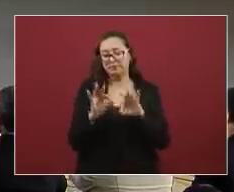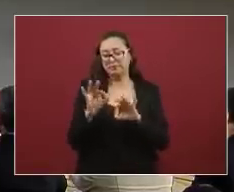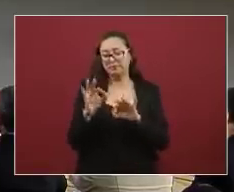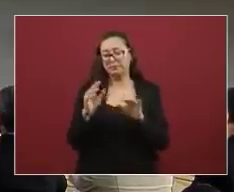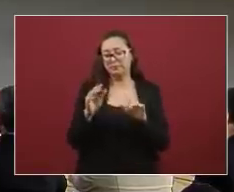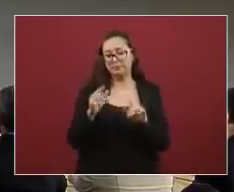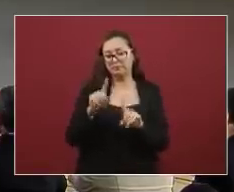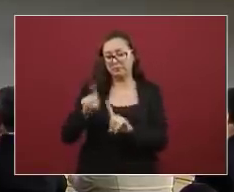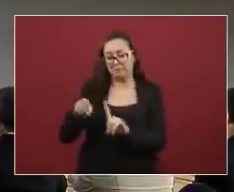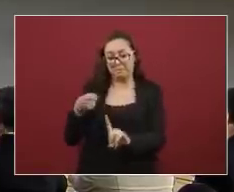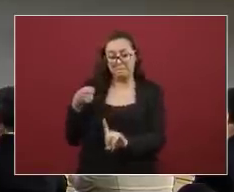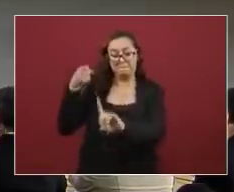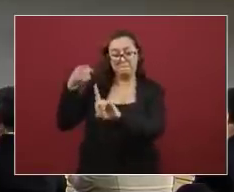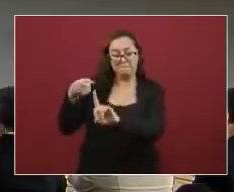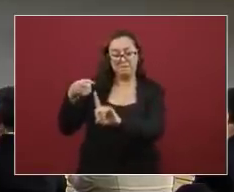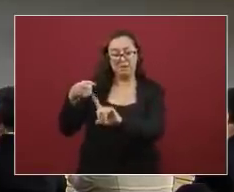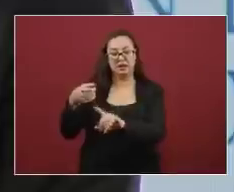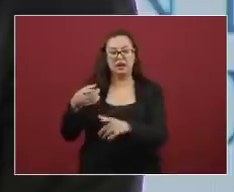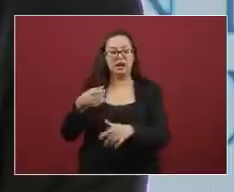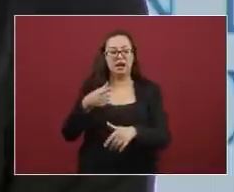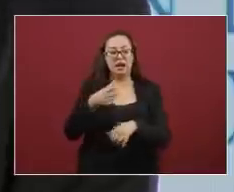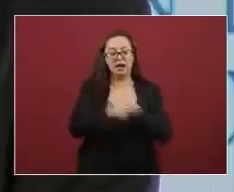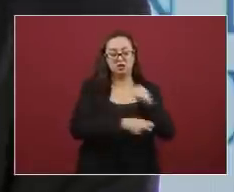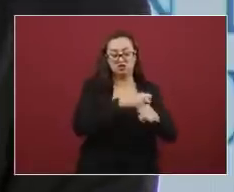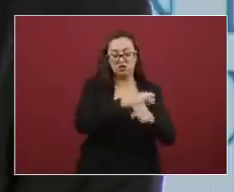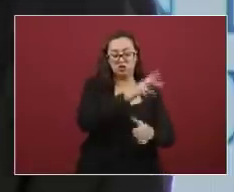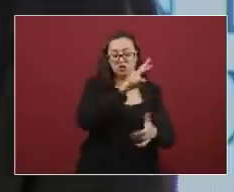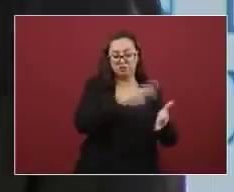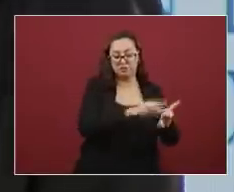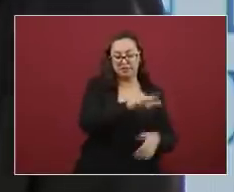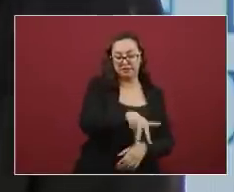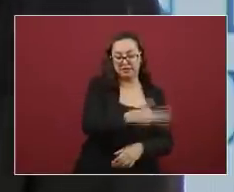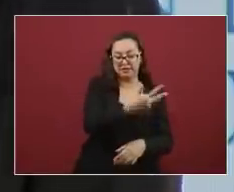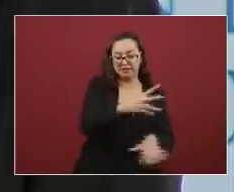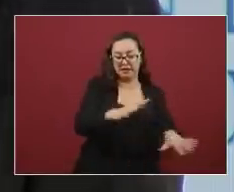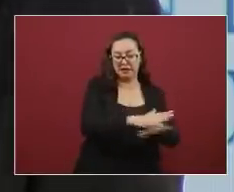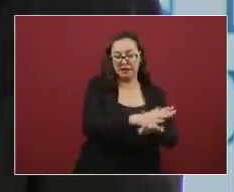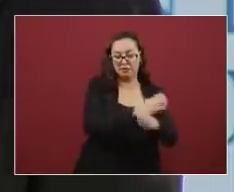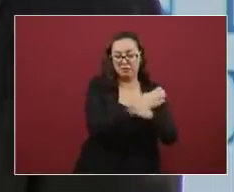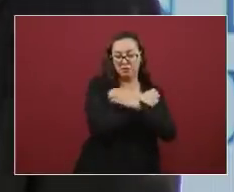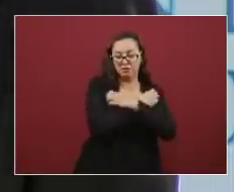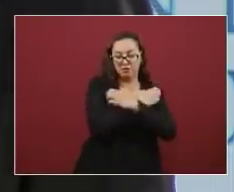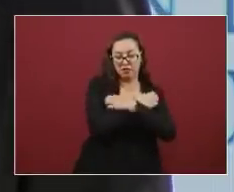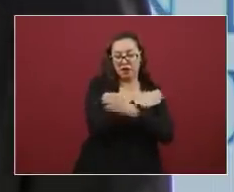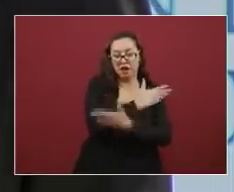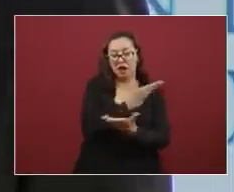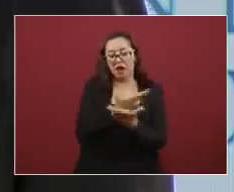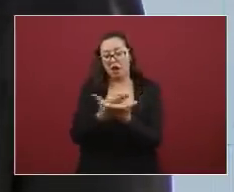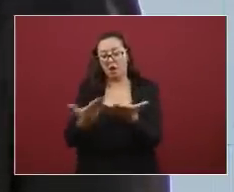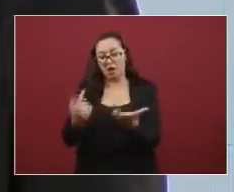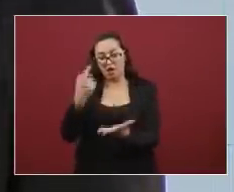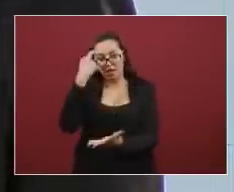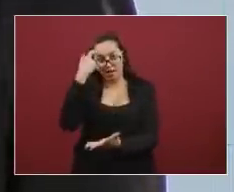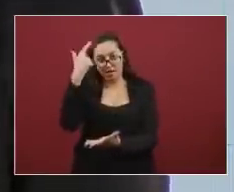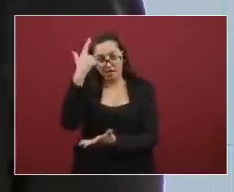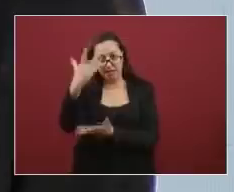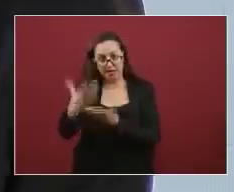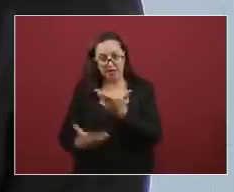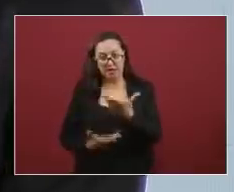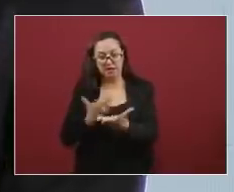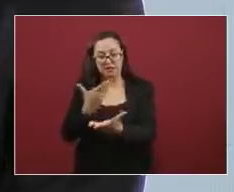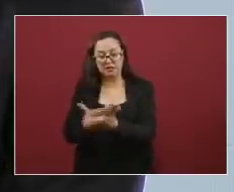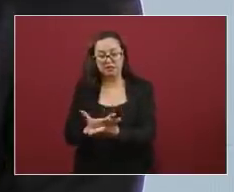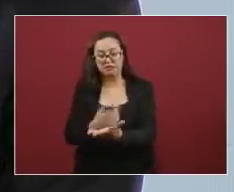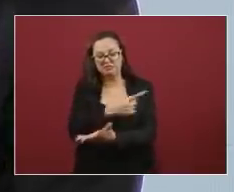la reforma del 2013 y la iniciativa de abrogación de la reforma